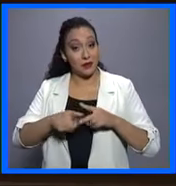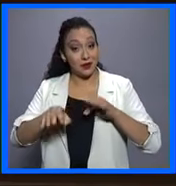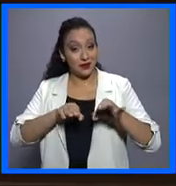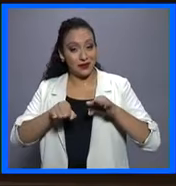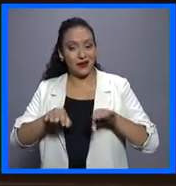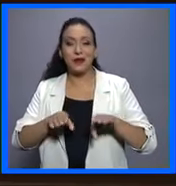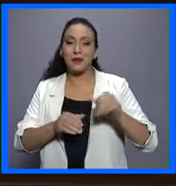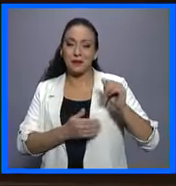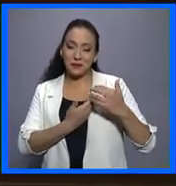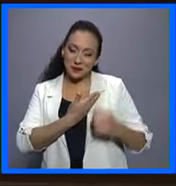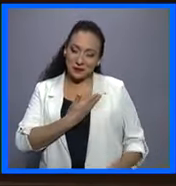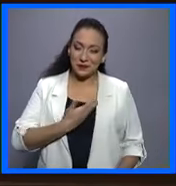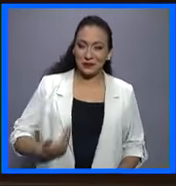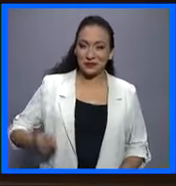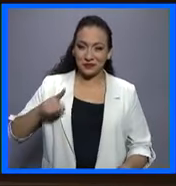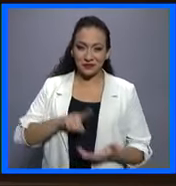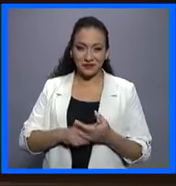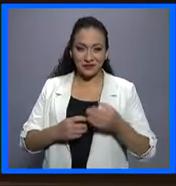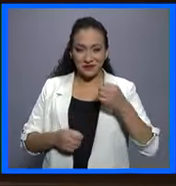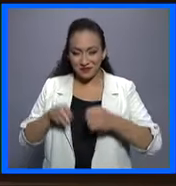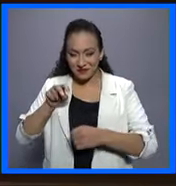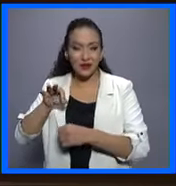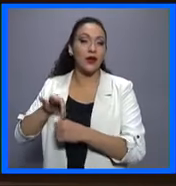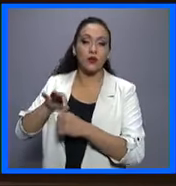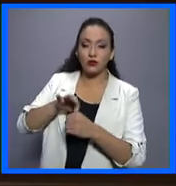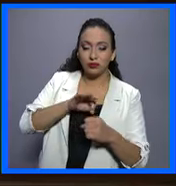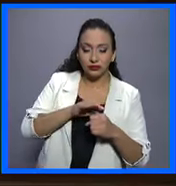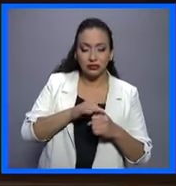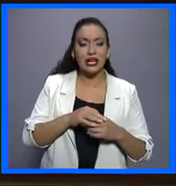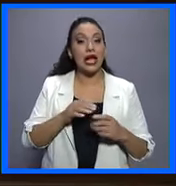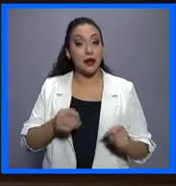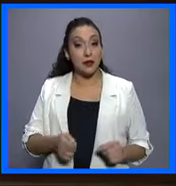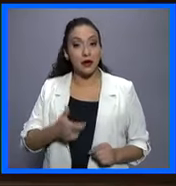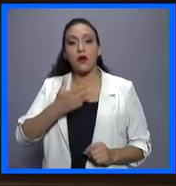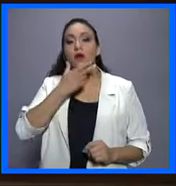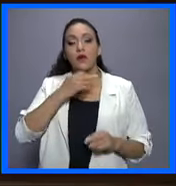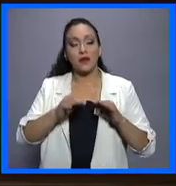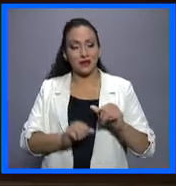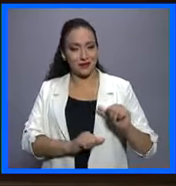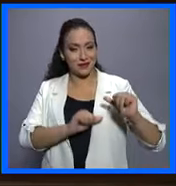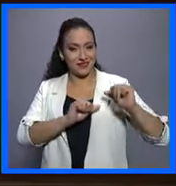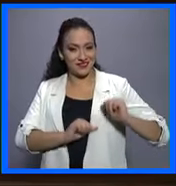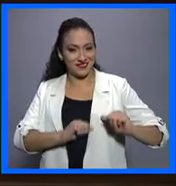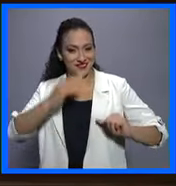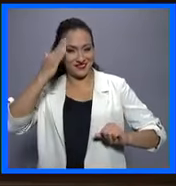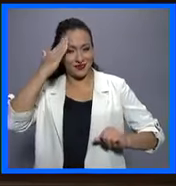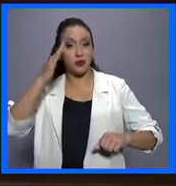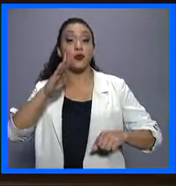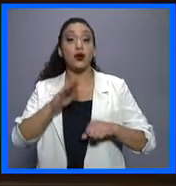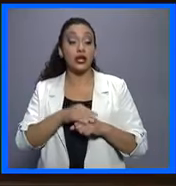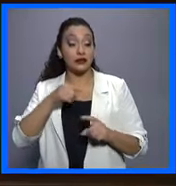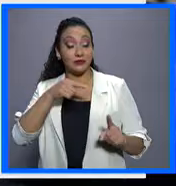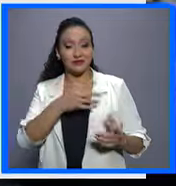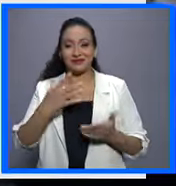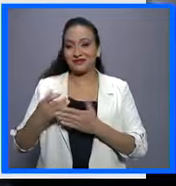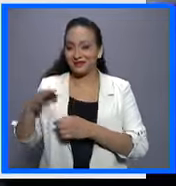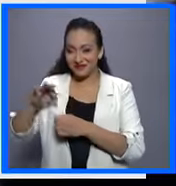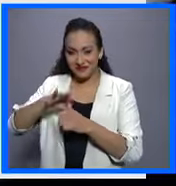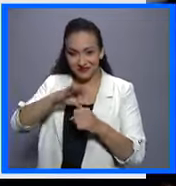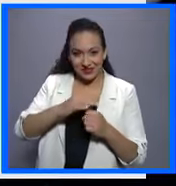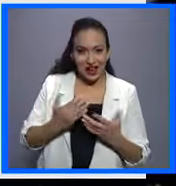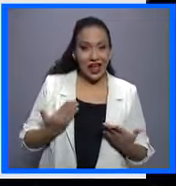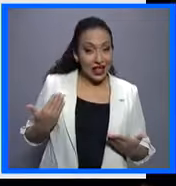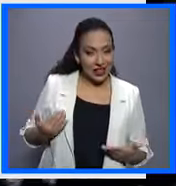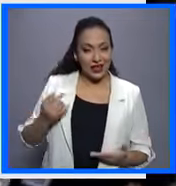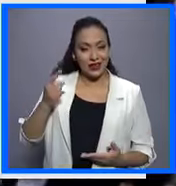Tribunal Electoral del Poder Judicial de la Federación. Será el primero en ocupar este cargo después de obtener el mayor número de votos en la